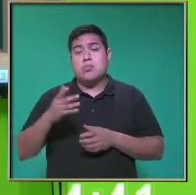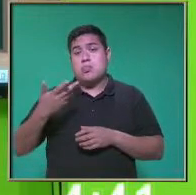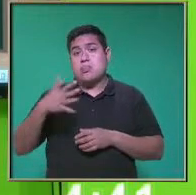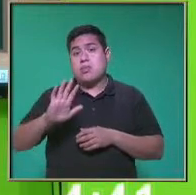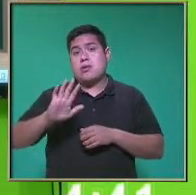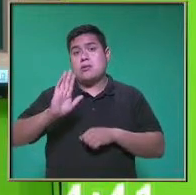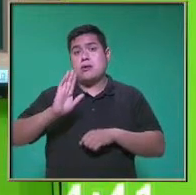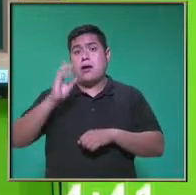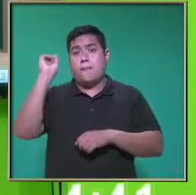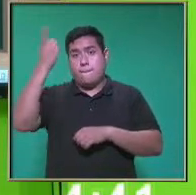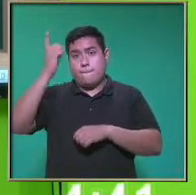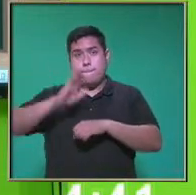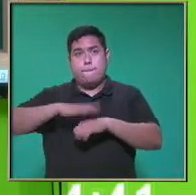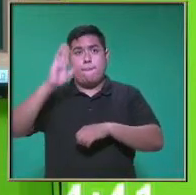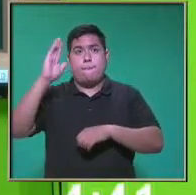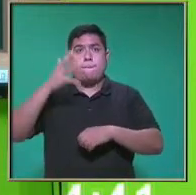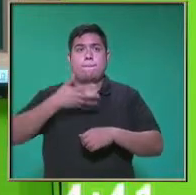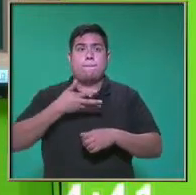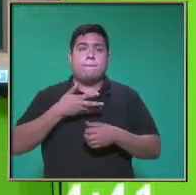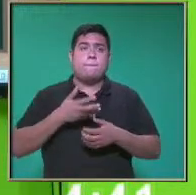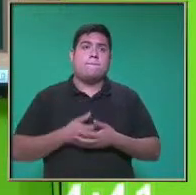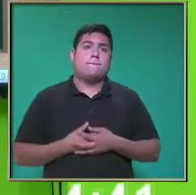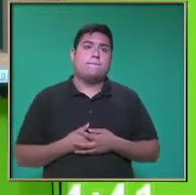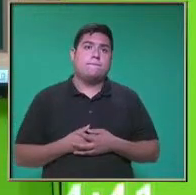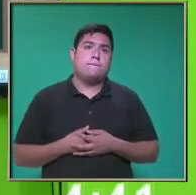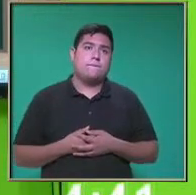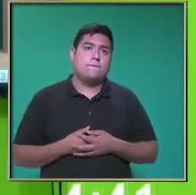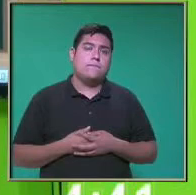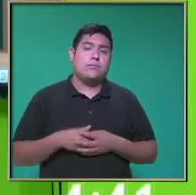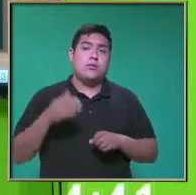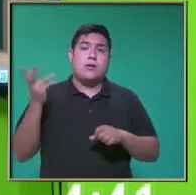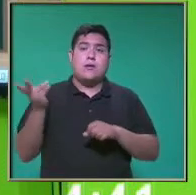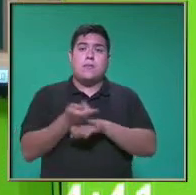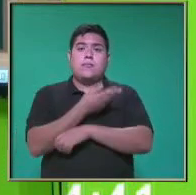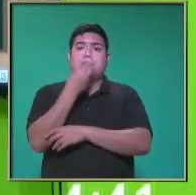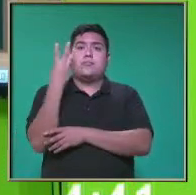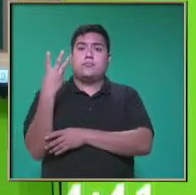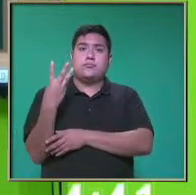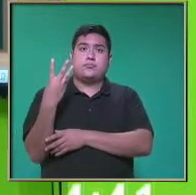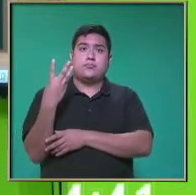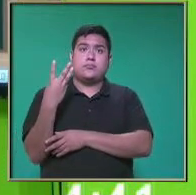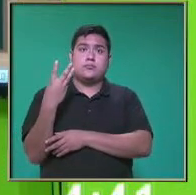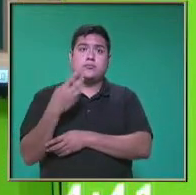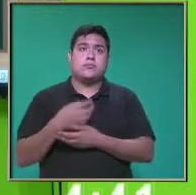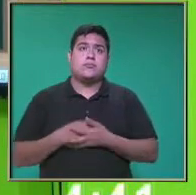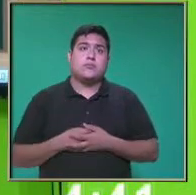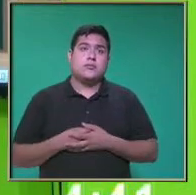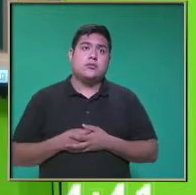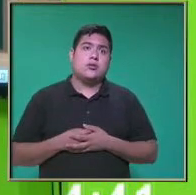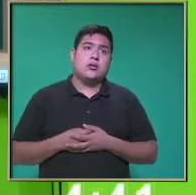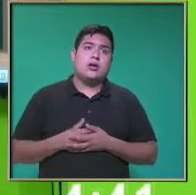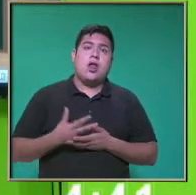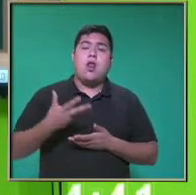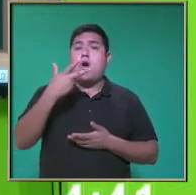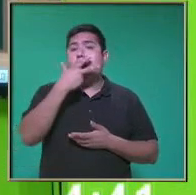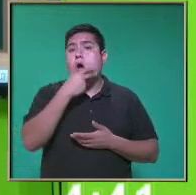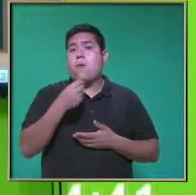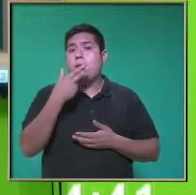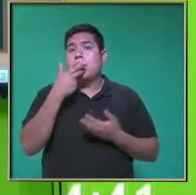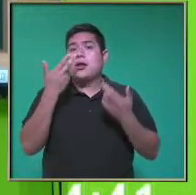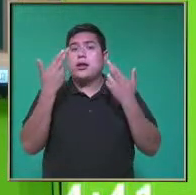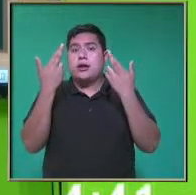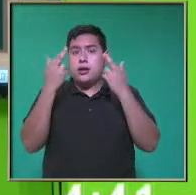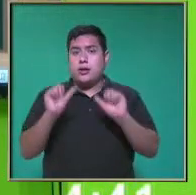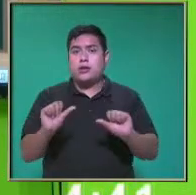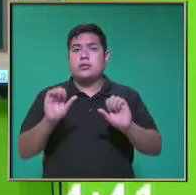con 10 caballos más. The event number three, el evento número tres. The farmer's son was riding one of the new horses